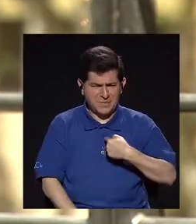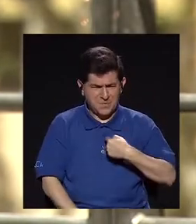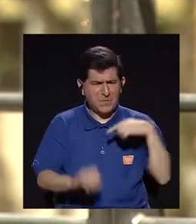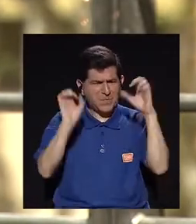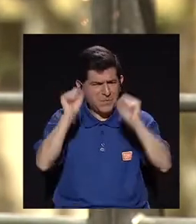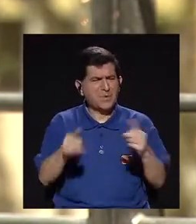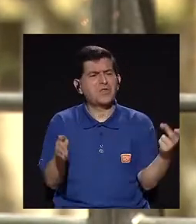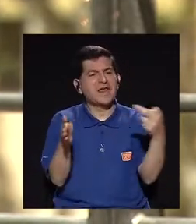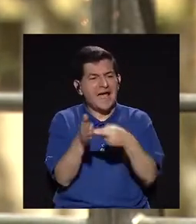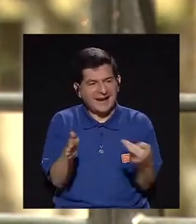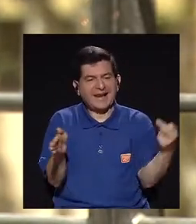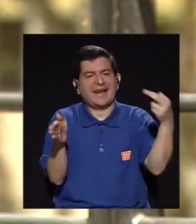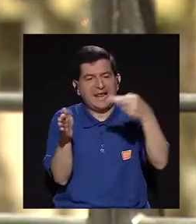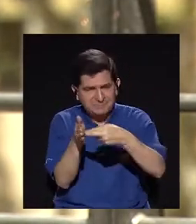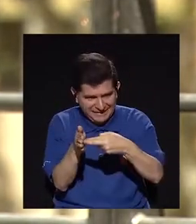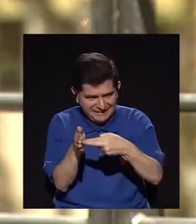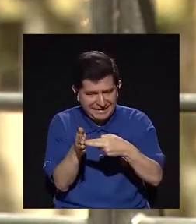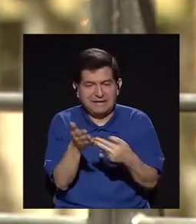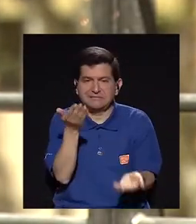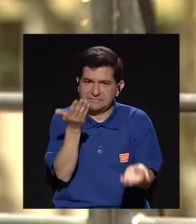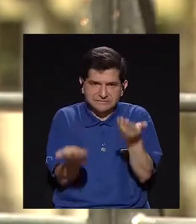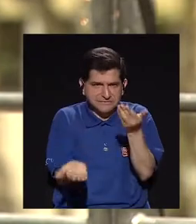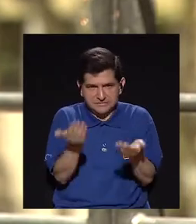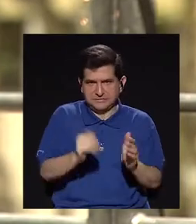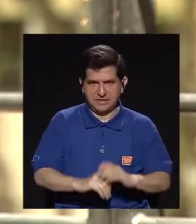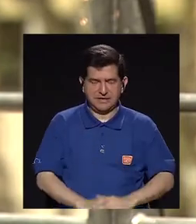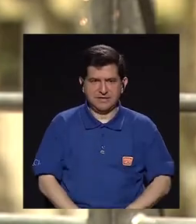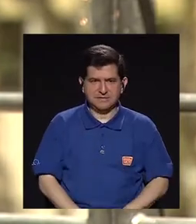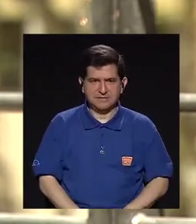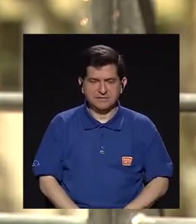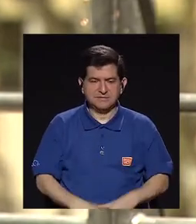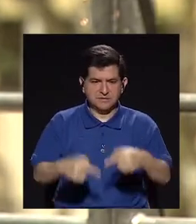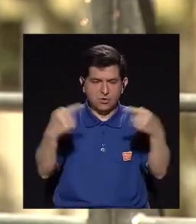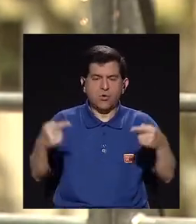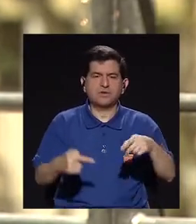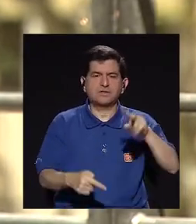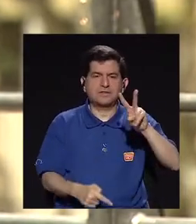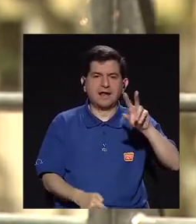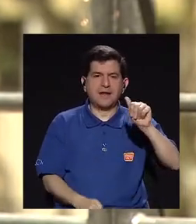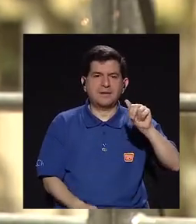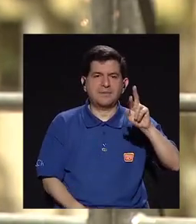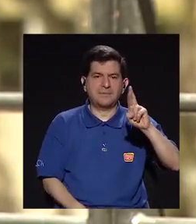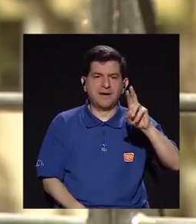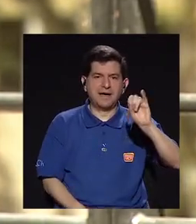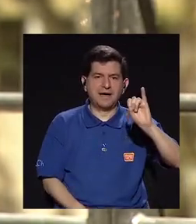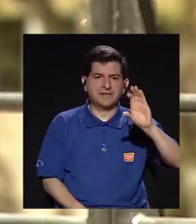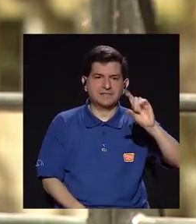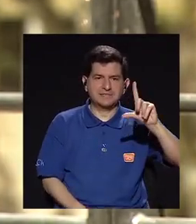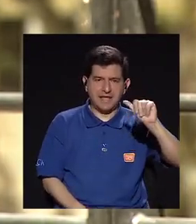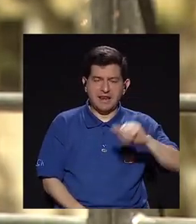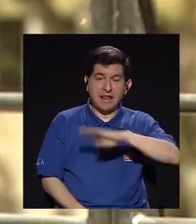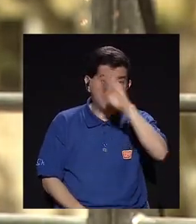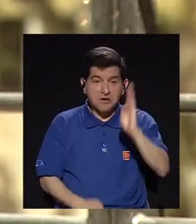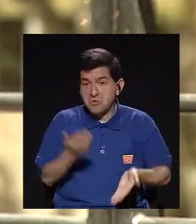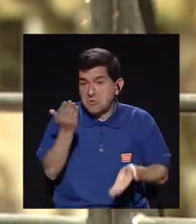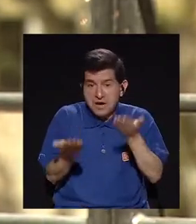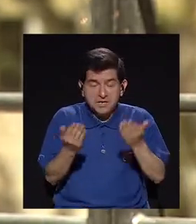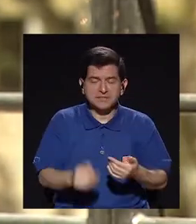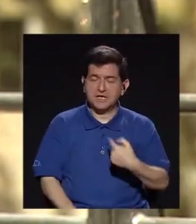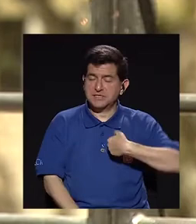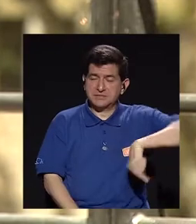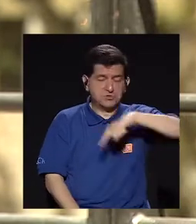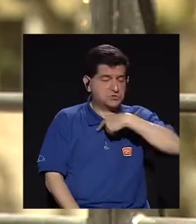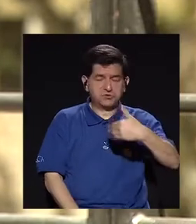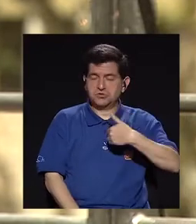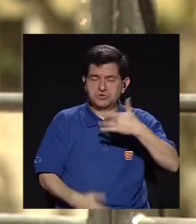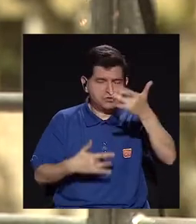podría repetir o volverse a poner, si fuera el caso, la vacuna contra varicela, bueno, probablemente nunca nos la pusieron. y si no tuvimos